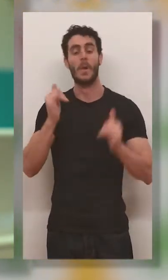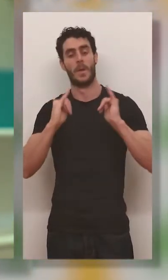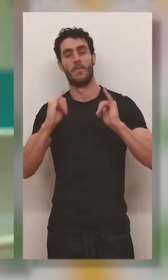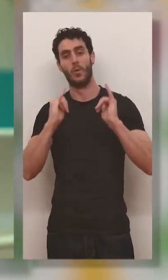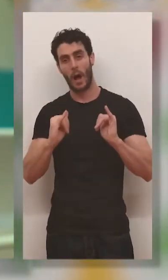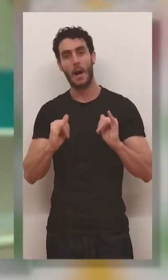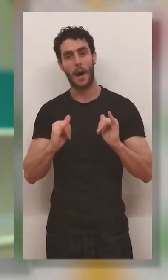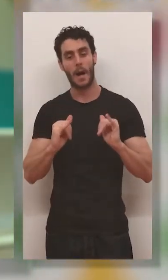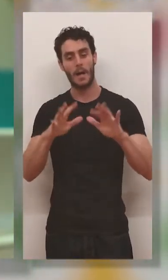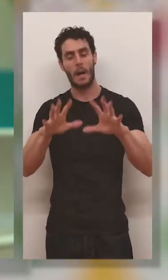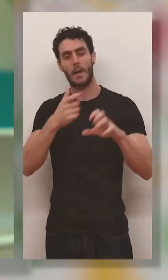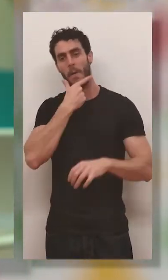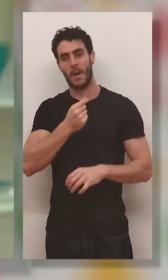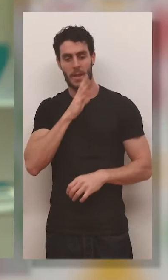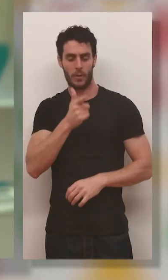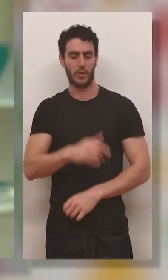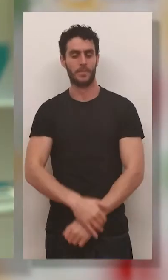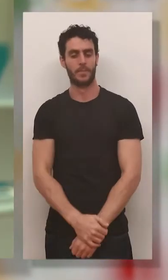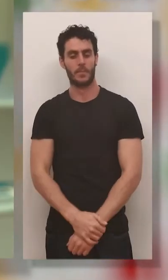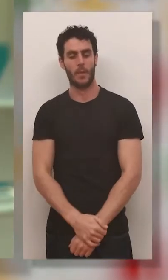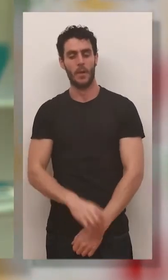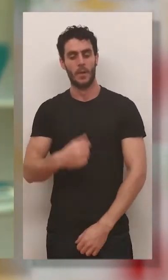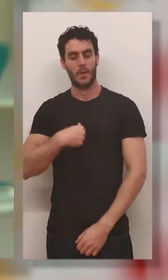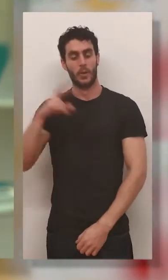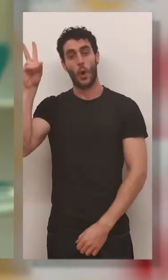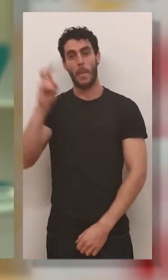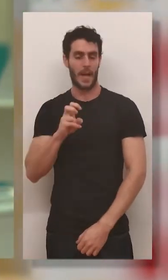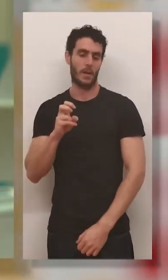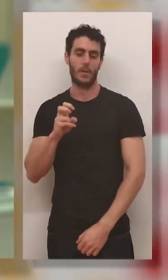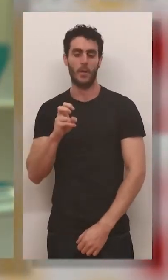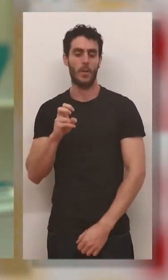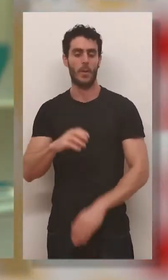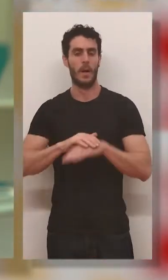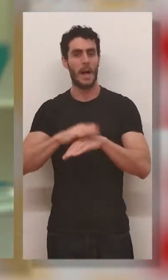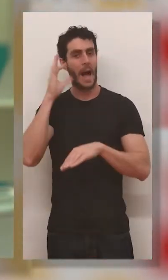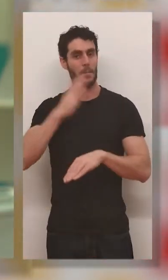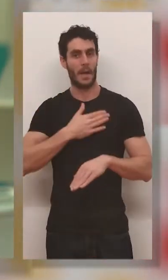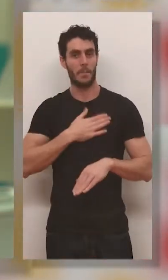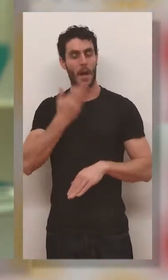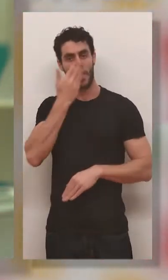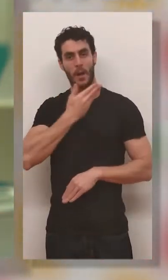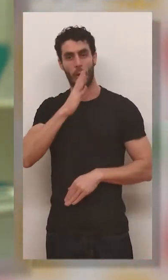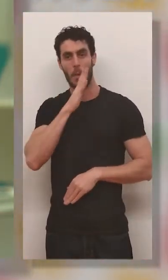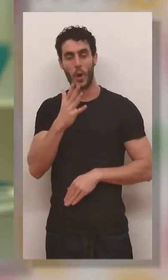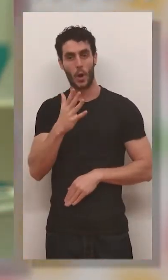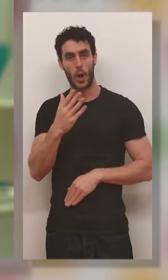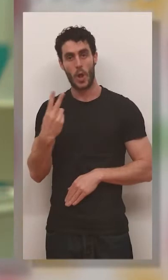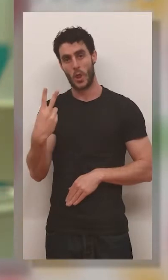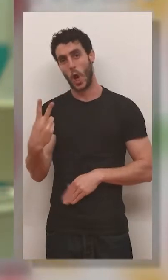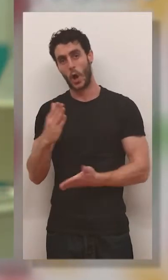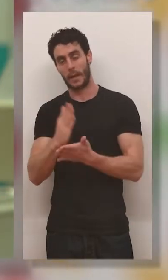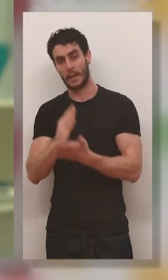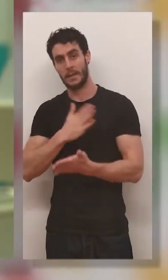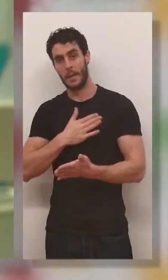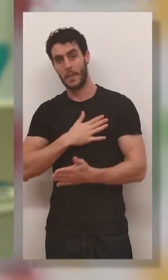era bastante fácil y pues por eso. Pues vengo con las amigas que tengo en el cole, porque dos van a mi